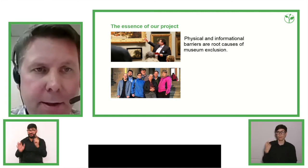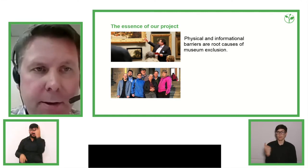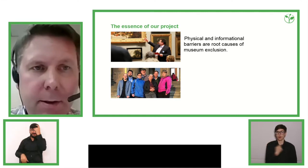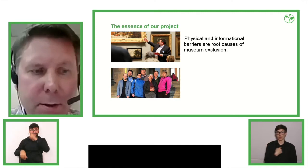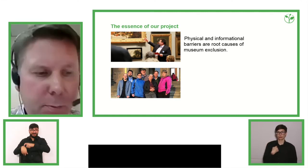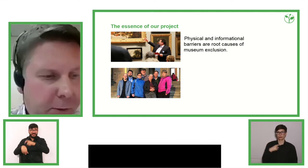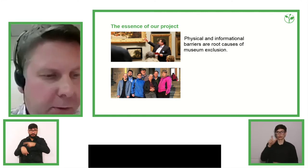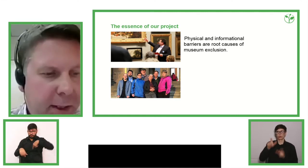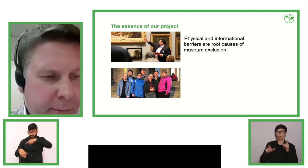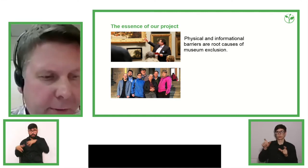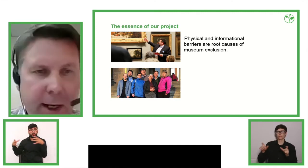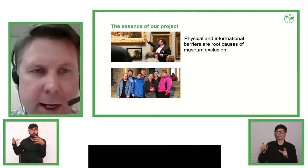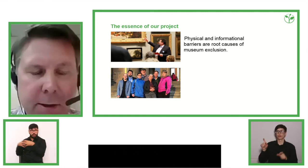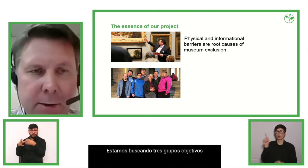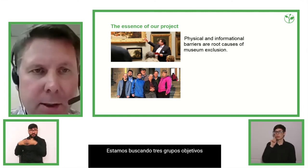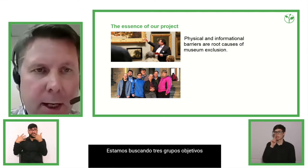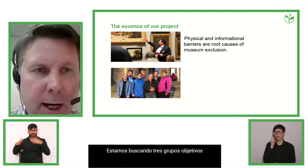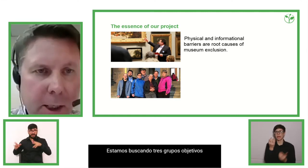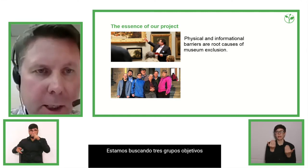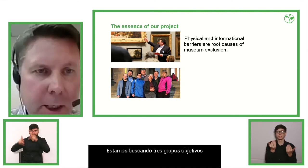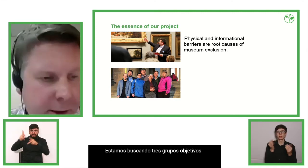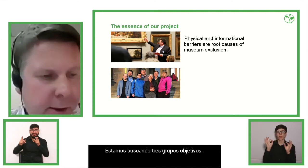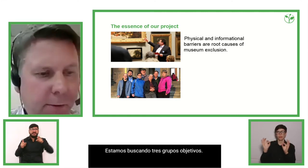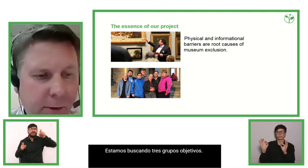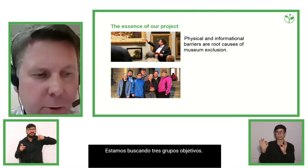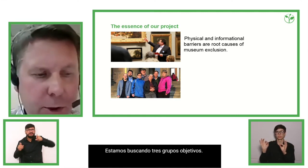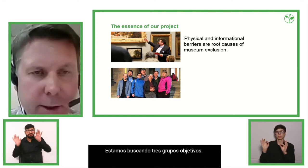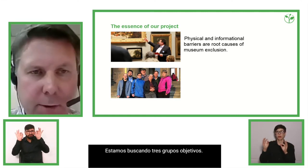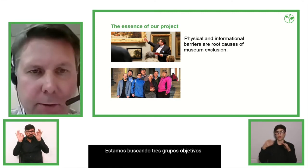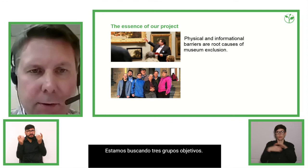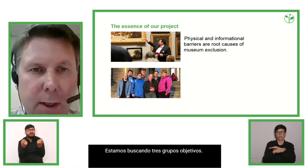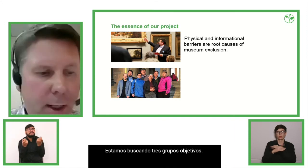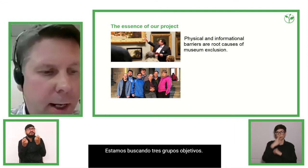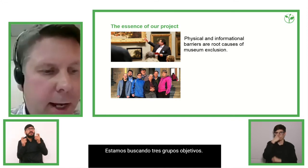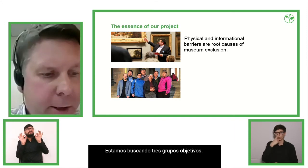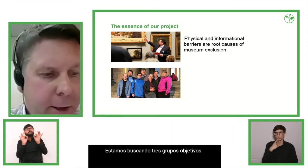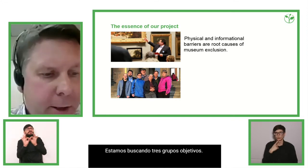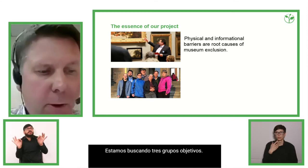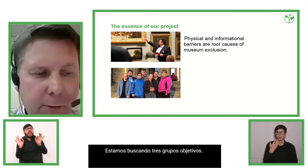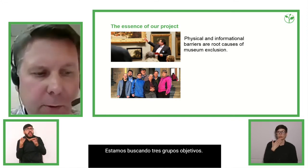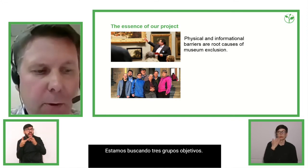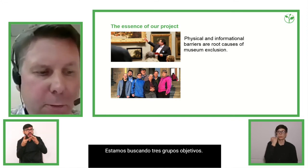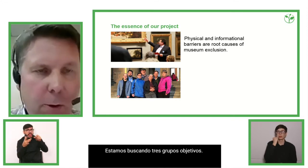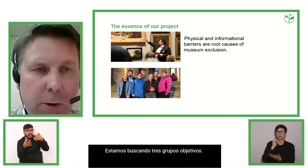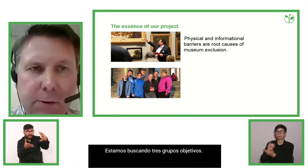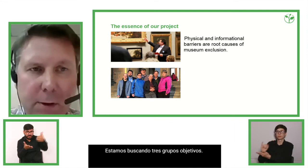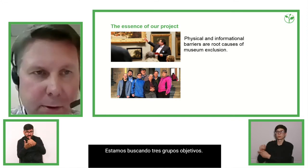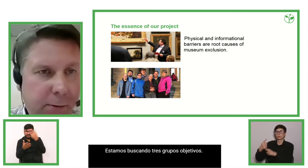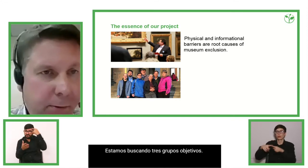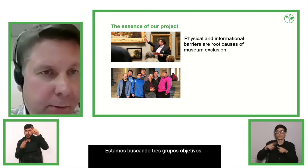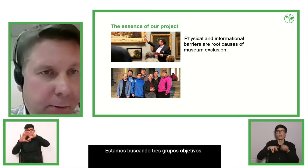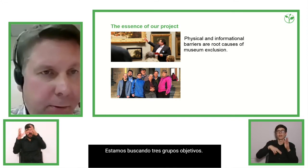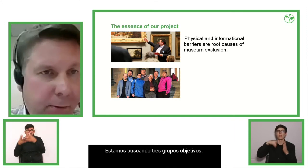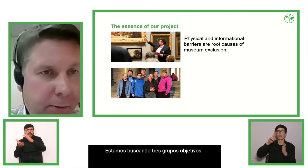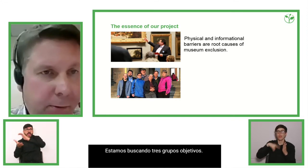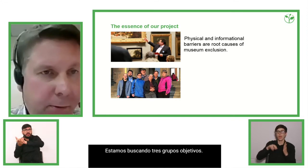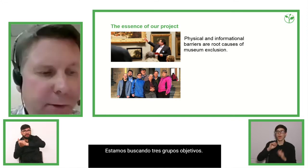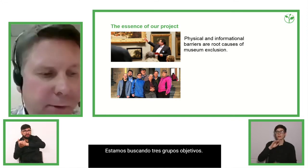necesidades especiales, después los museos y las instituciones de arte y